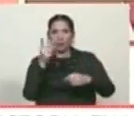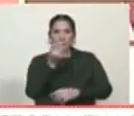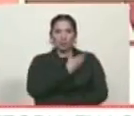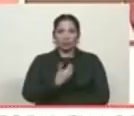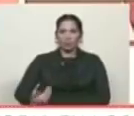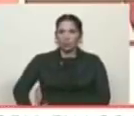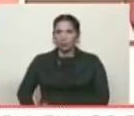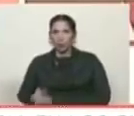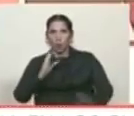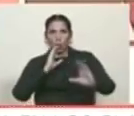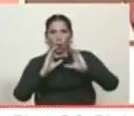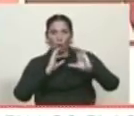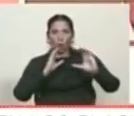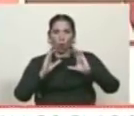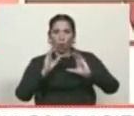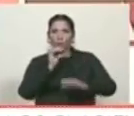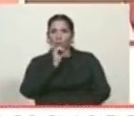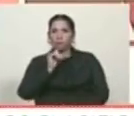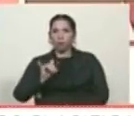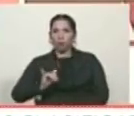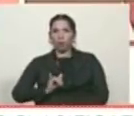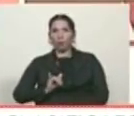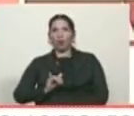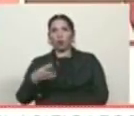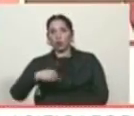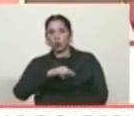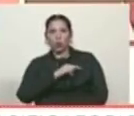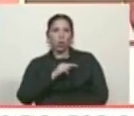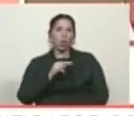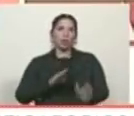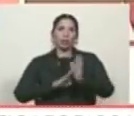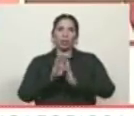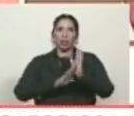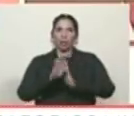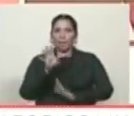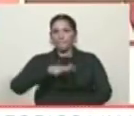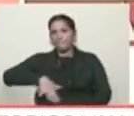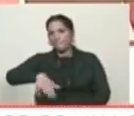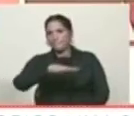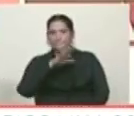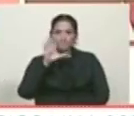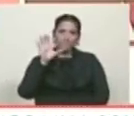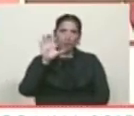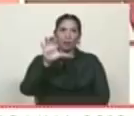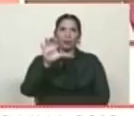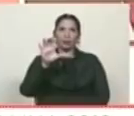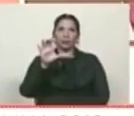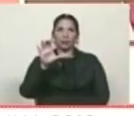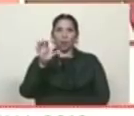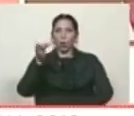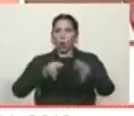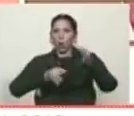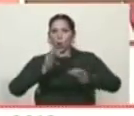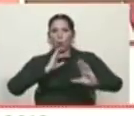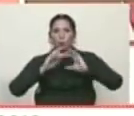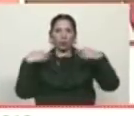para comunicación nos informa que estaremos desarrollando en todo el país una gran jornada nacional de la comunicación